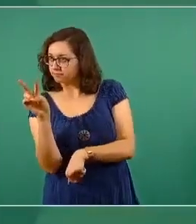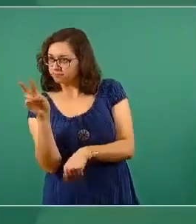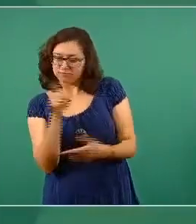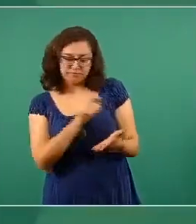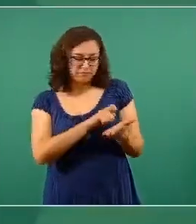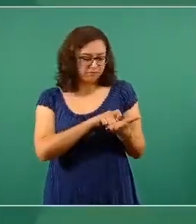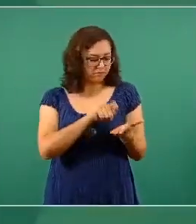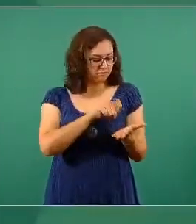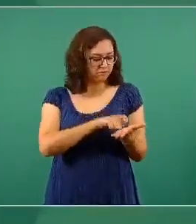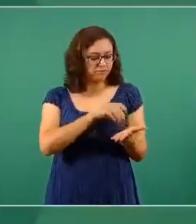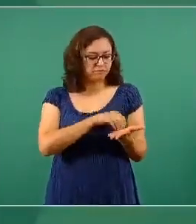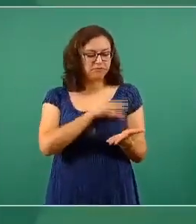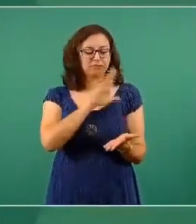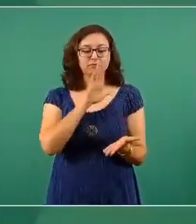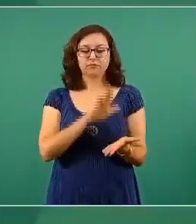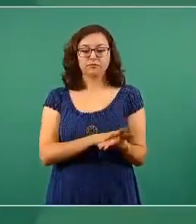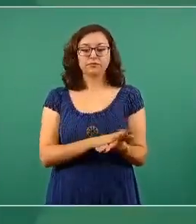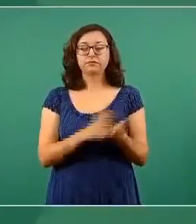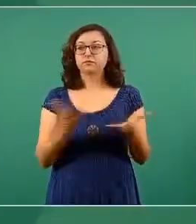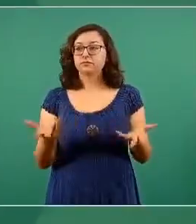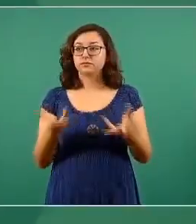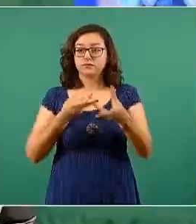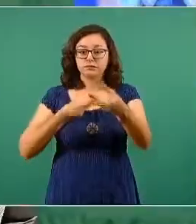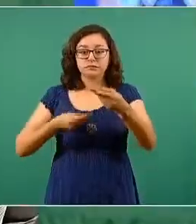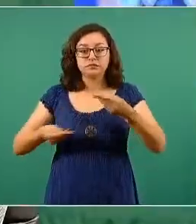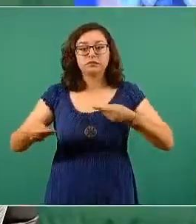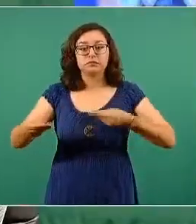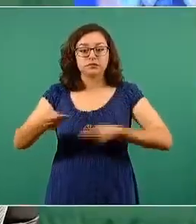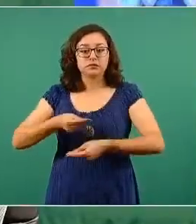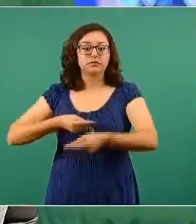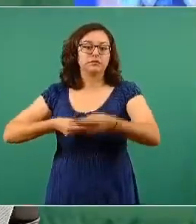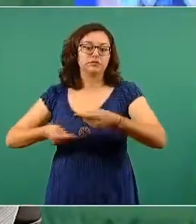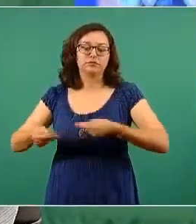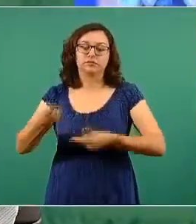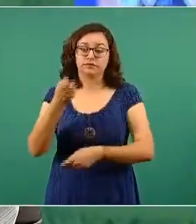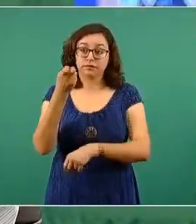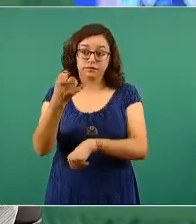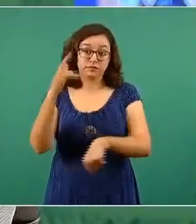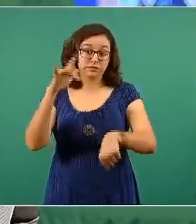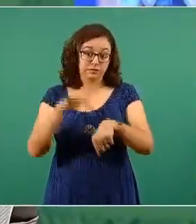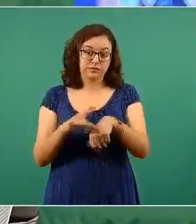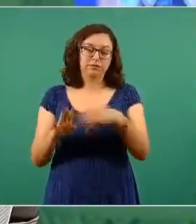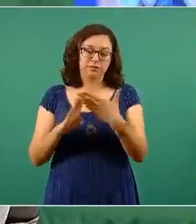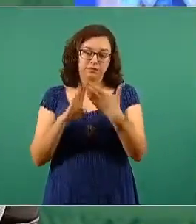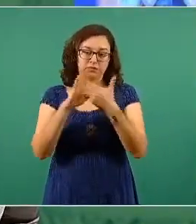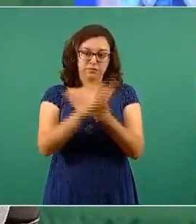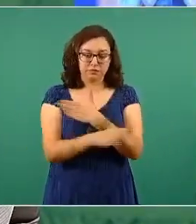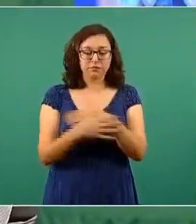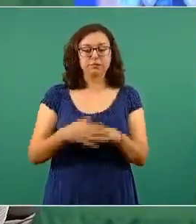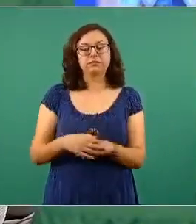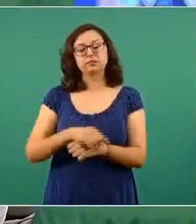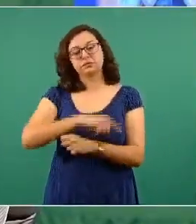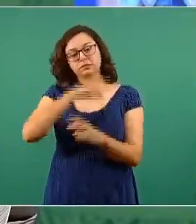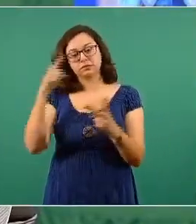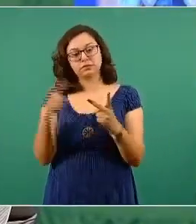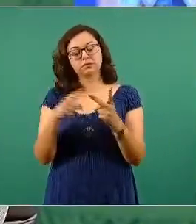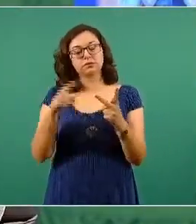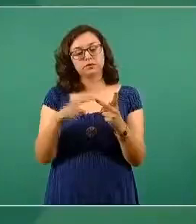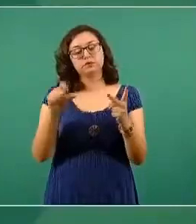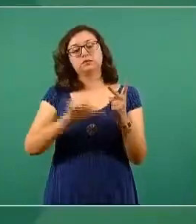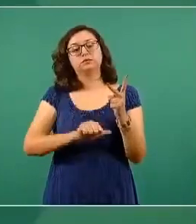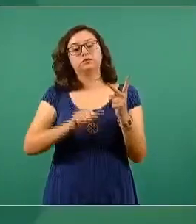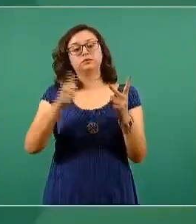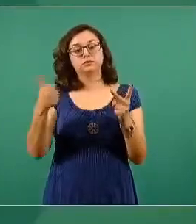tome la información y todo lo registrado, pero no haya un contacto directo entre ellos. Esto, por ejemplo, es un elemento. Otro elemento, se pidió, como ustedes